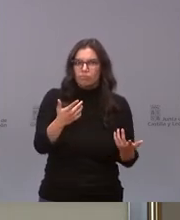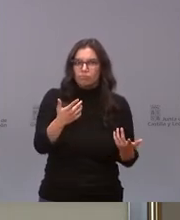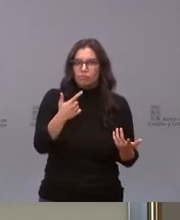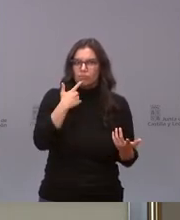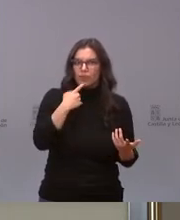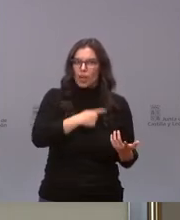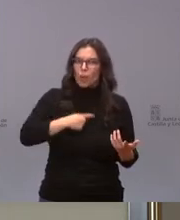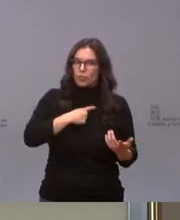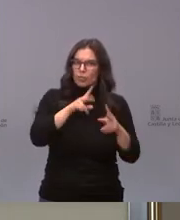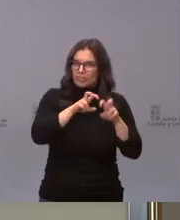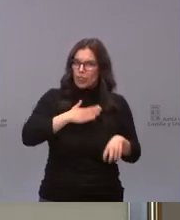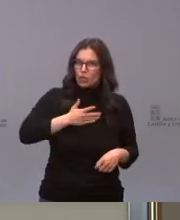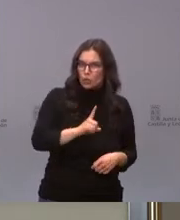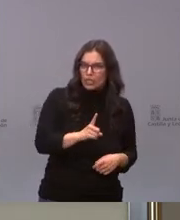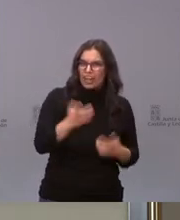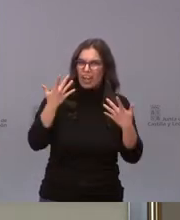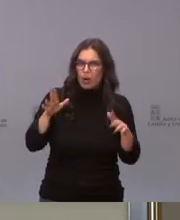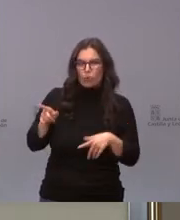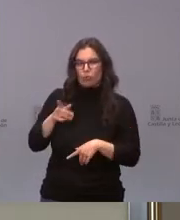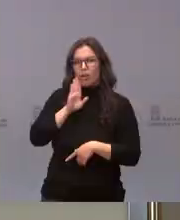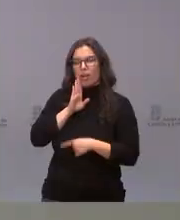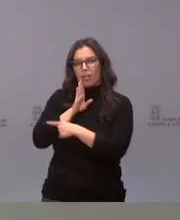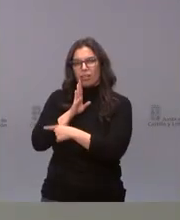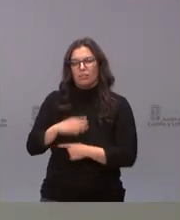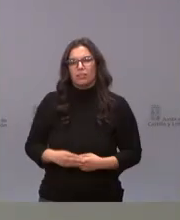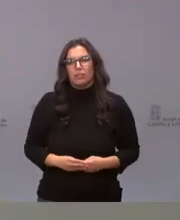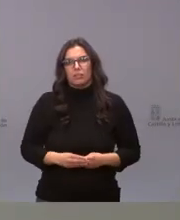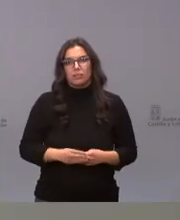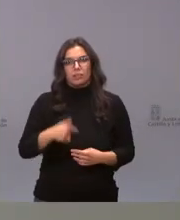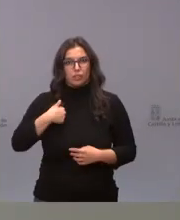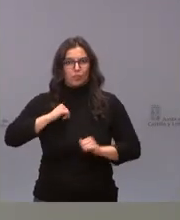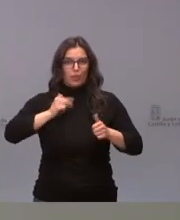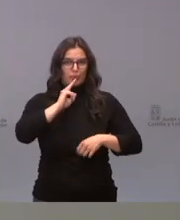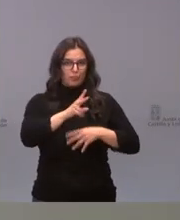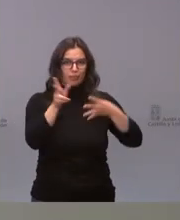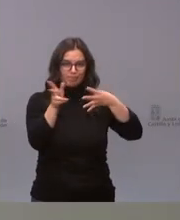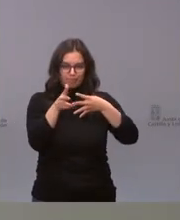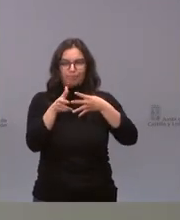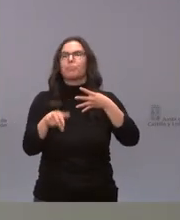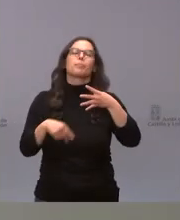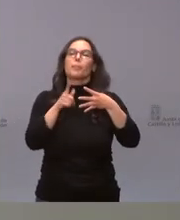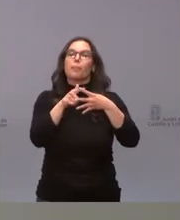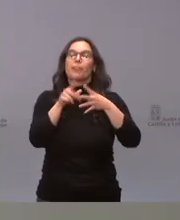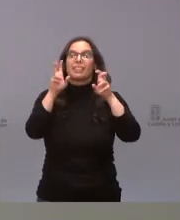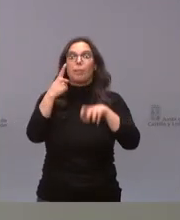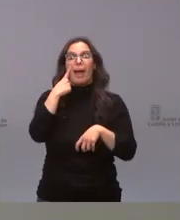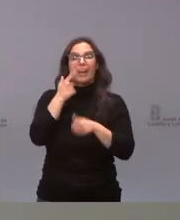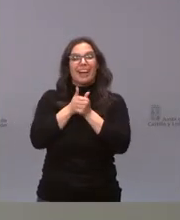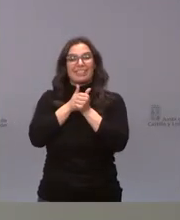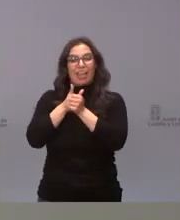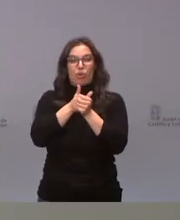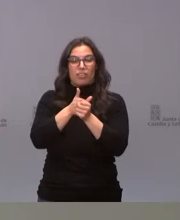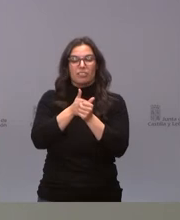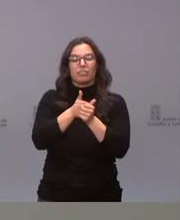de investigación propuesta en las Cortes? Empiezo yo. Bueno, en relación a los rastreadores, bueno,